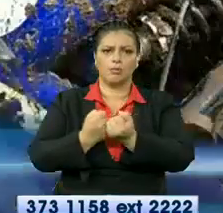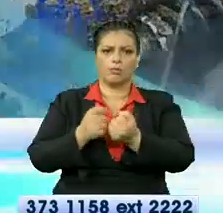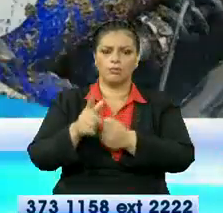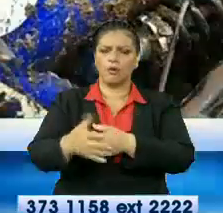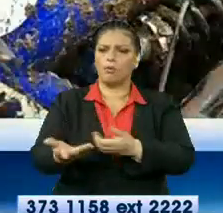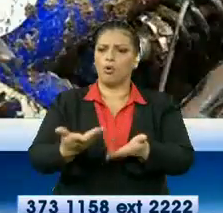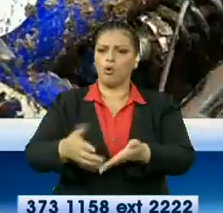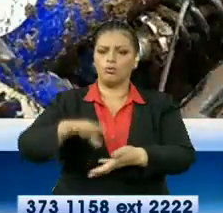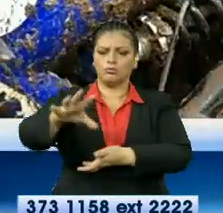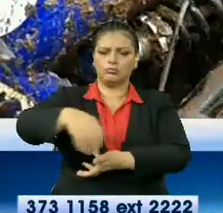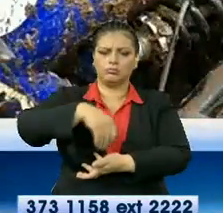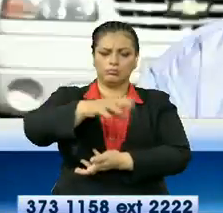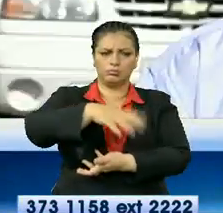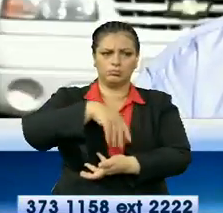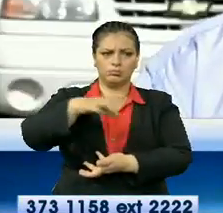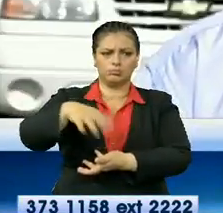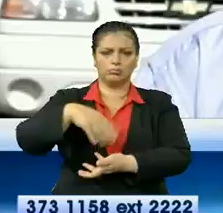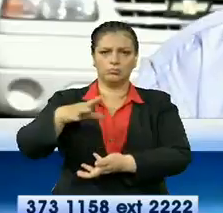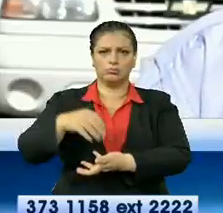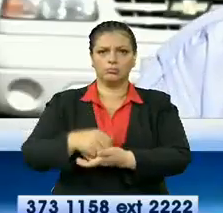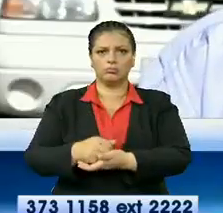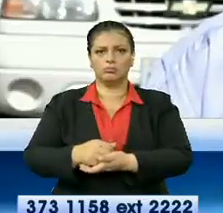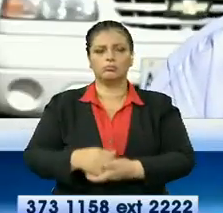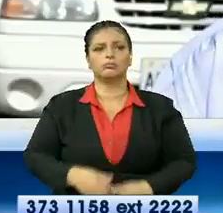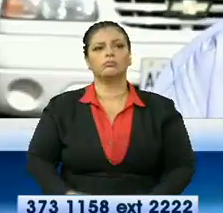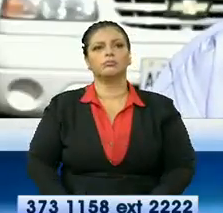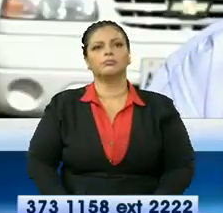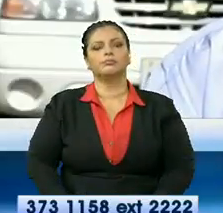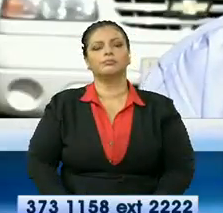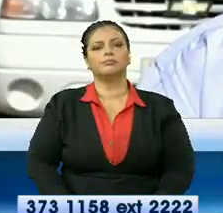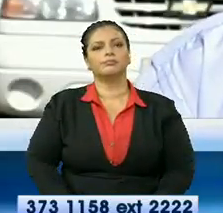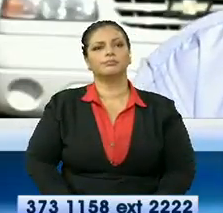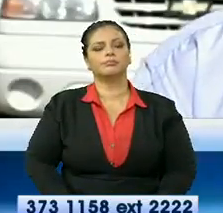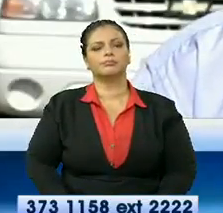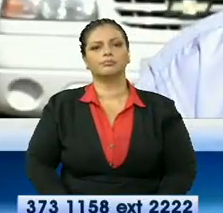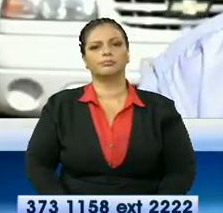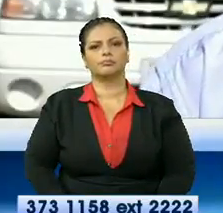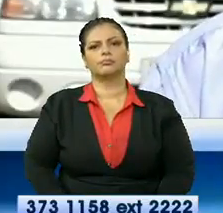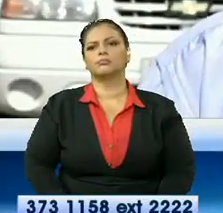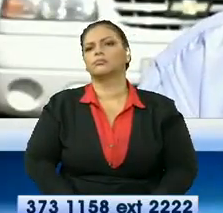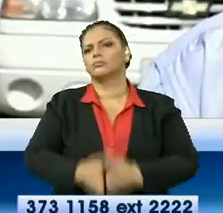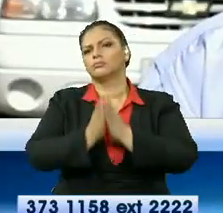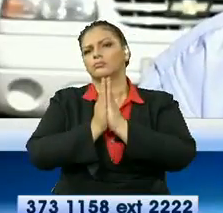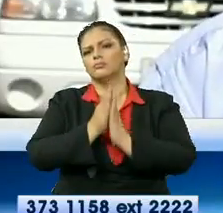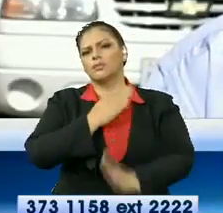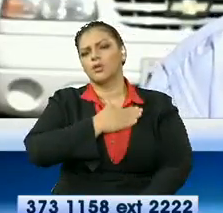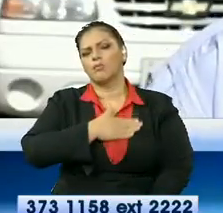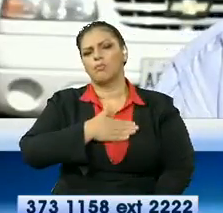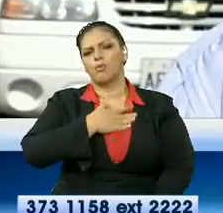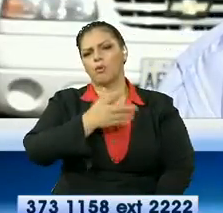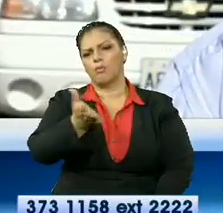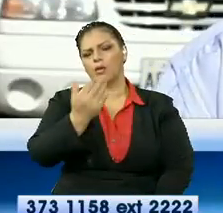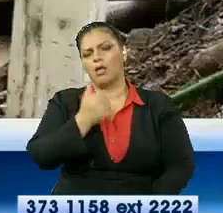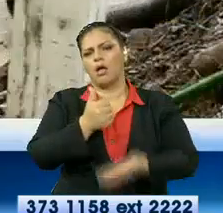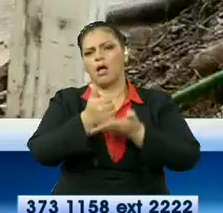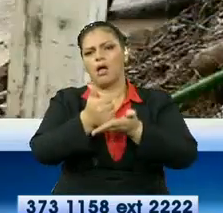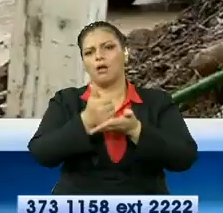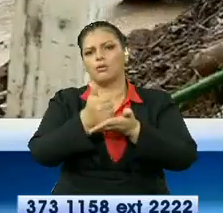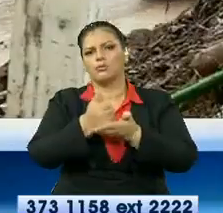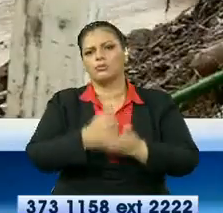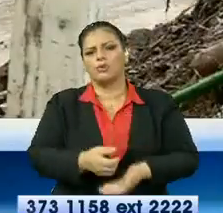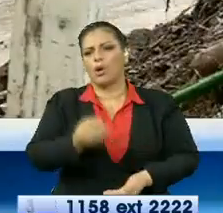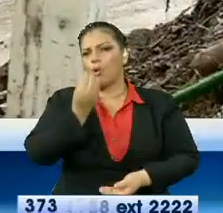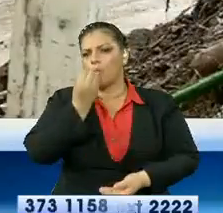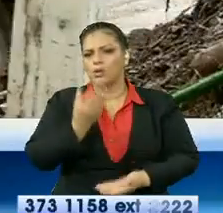pertenencias y acto seguido llamamos a Desarrollo Social y se les colaboró ya con enseres, con un kit de dormitorio y un kit de alimentación. Tras